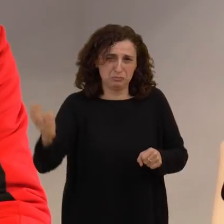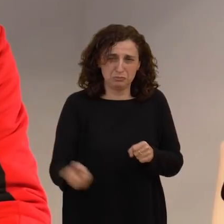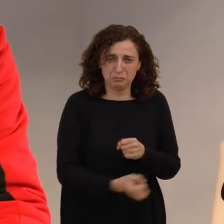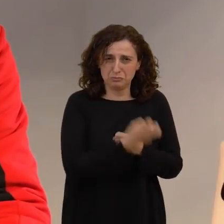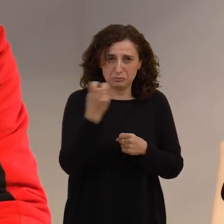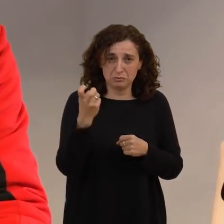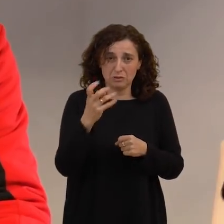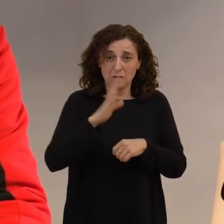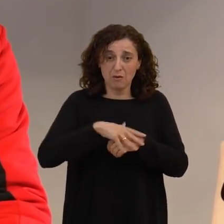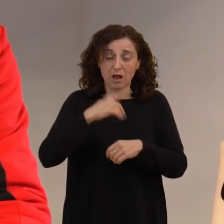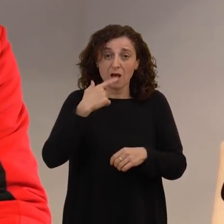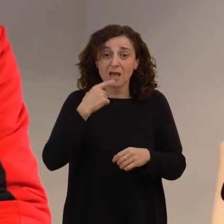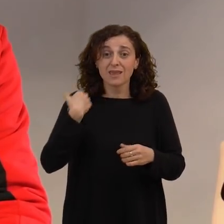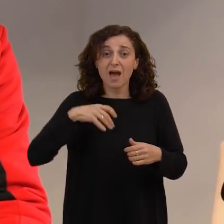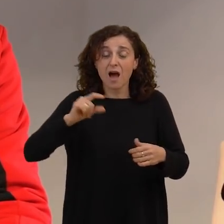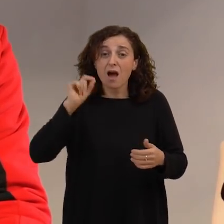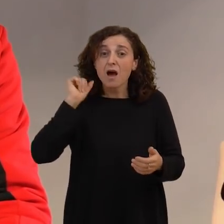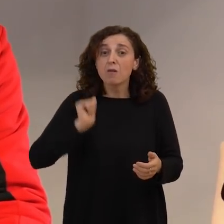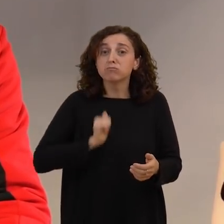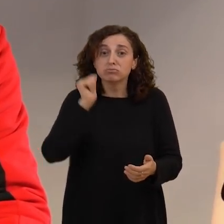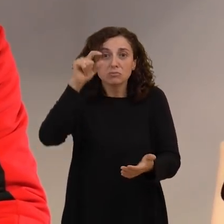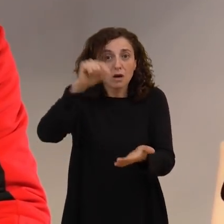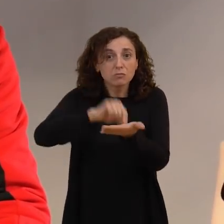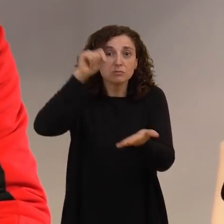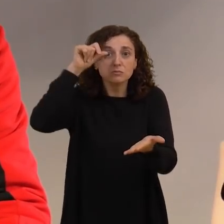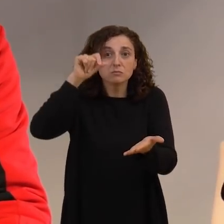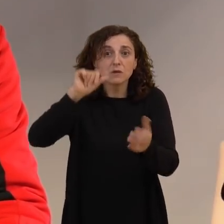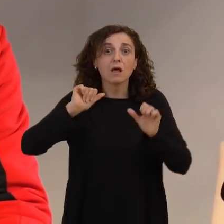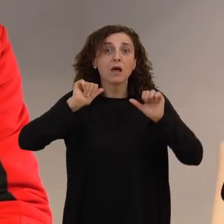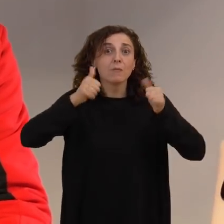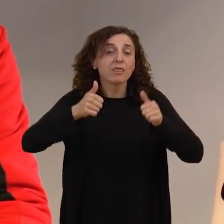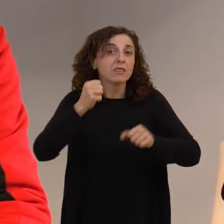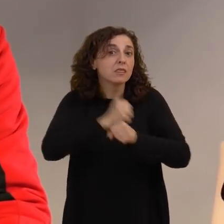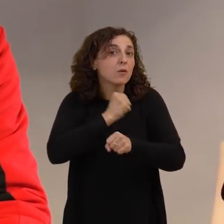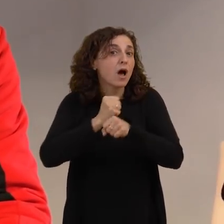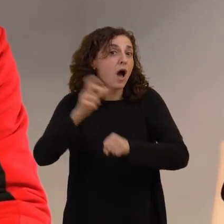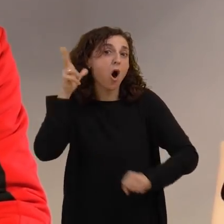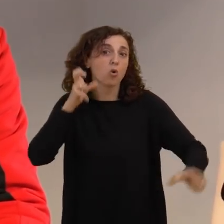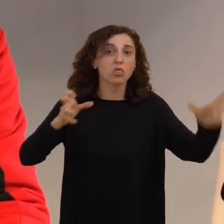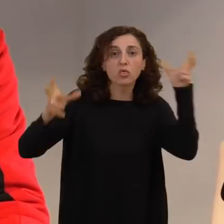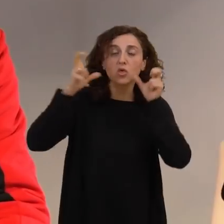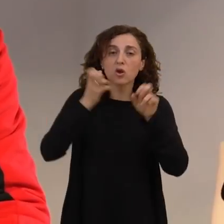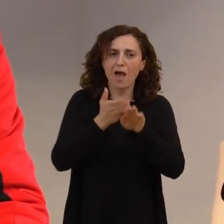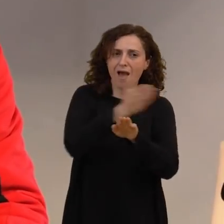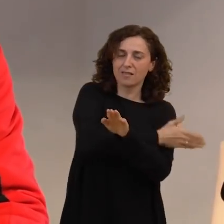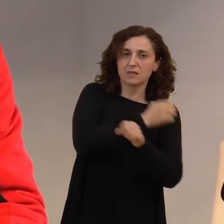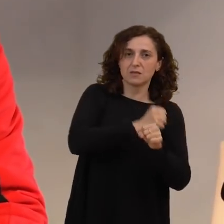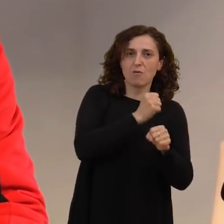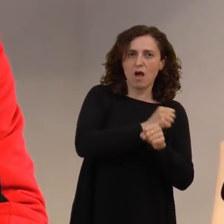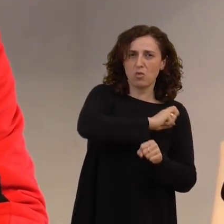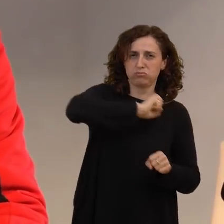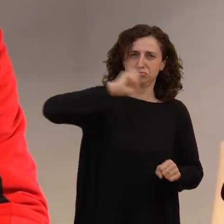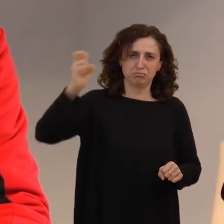para que el niño cuando llega el momento de empezar a trabajar en la audición ha trabajado otras cosas.